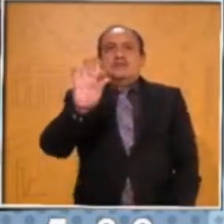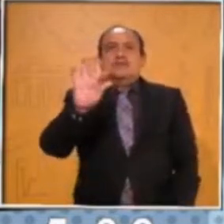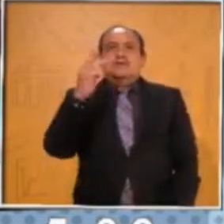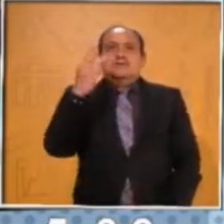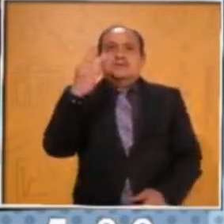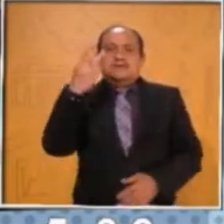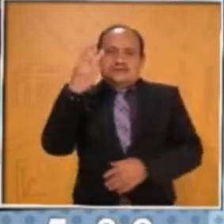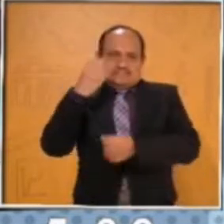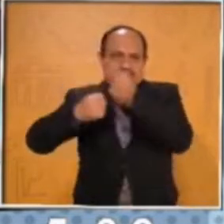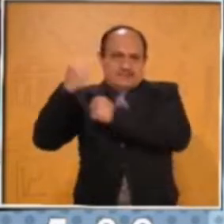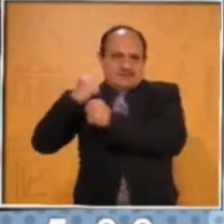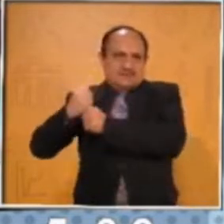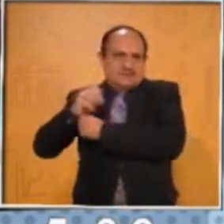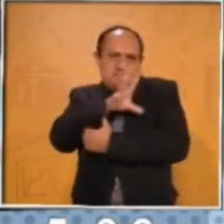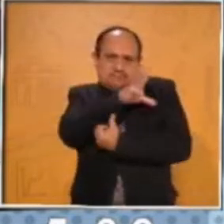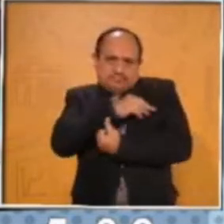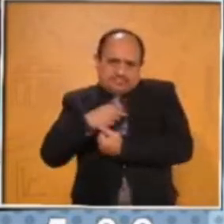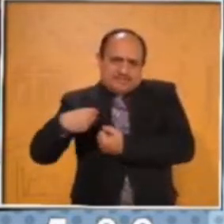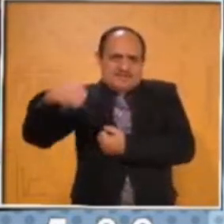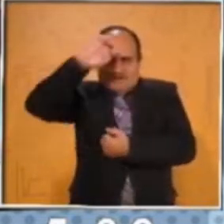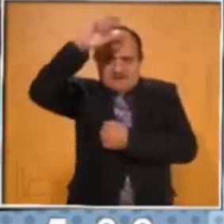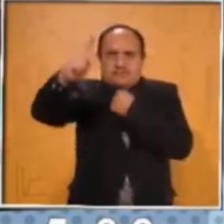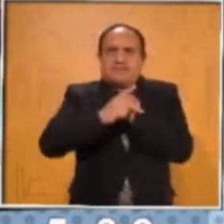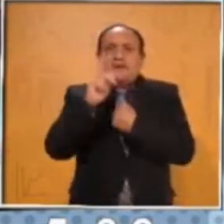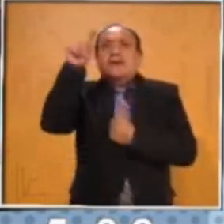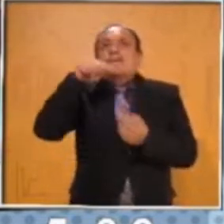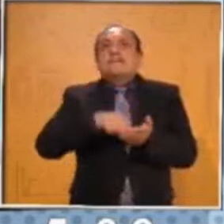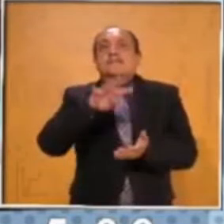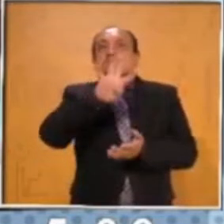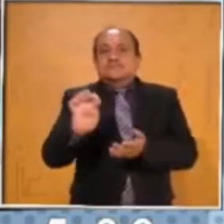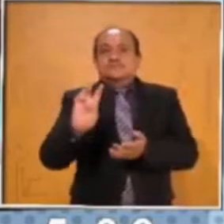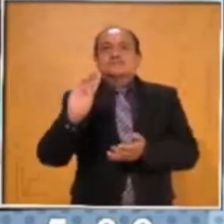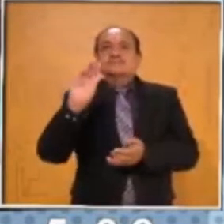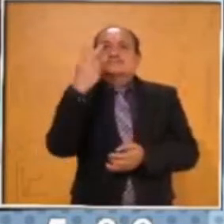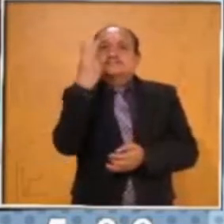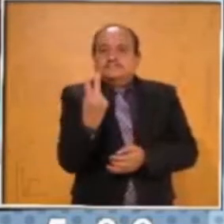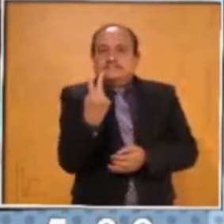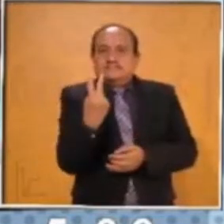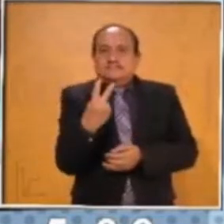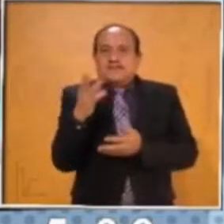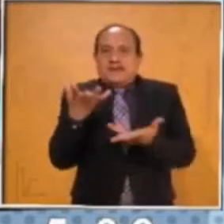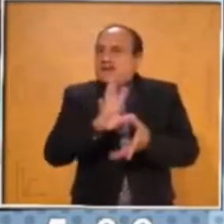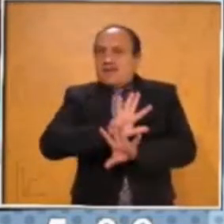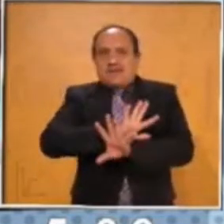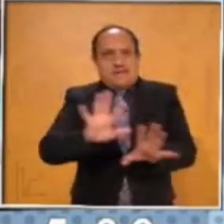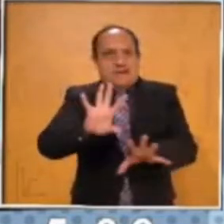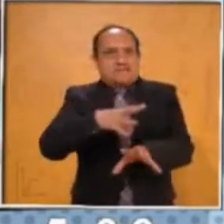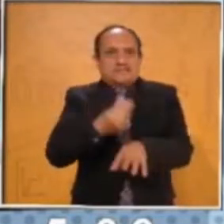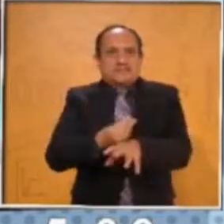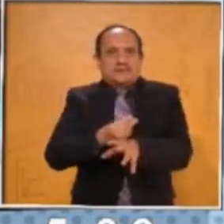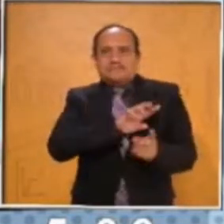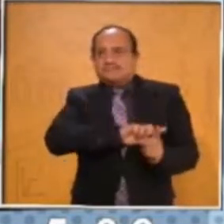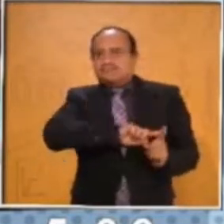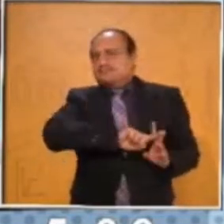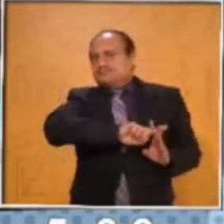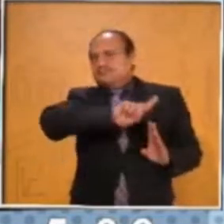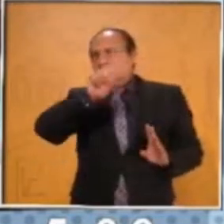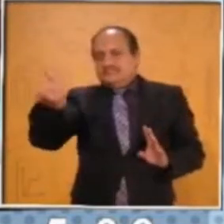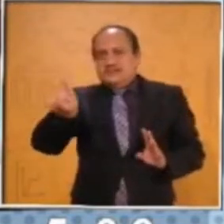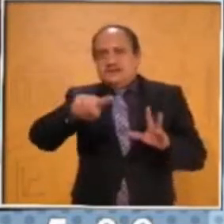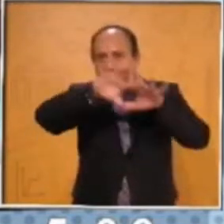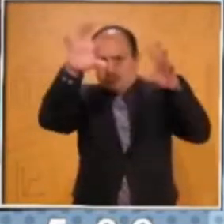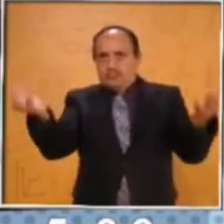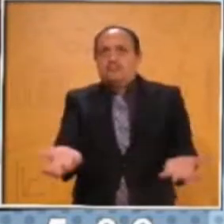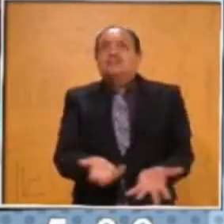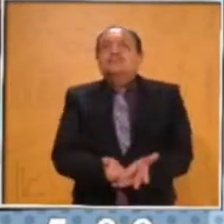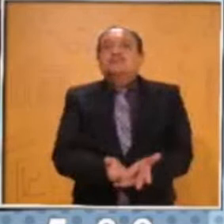se alimentó por toda Europa, pero en 1492 llegó la oportunidad de migrar. Un nuevo mundo con